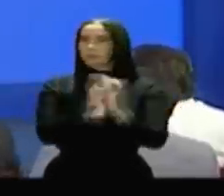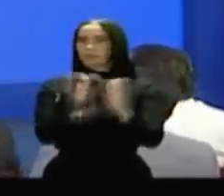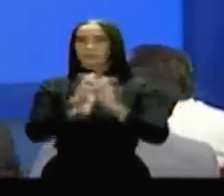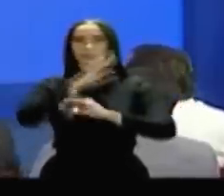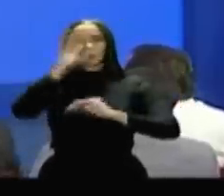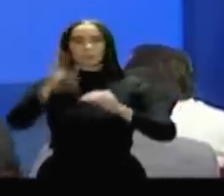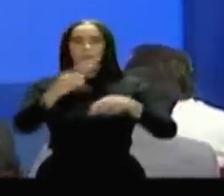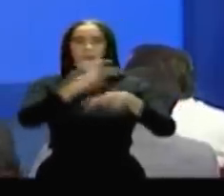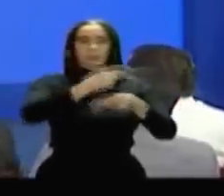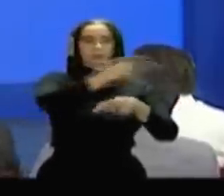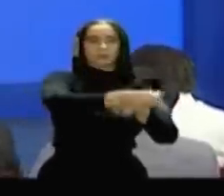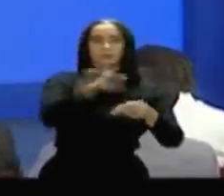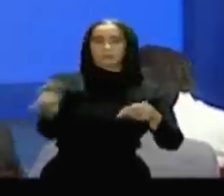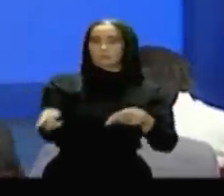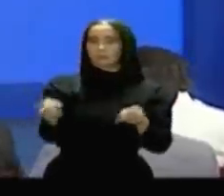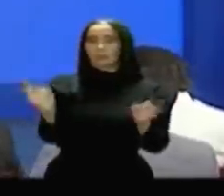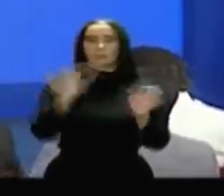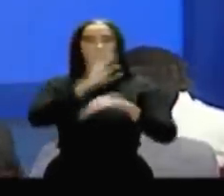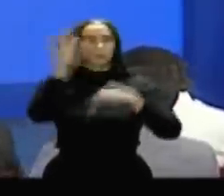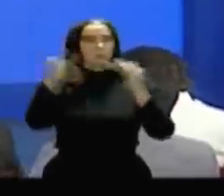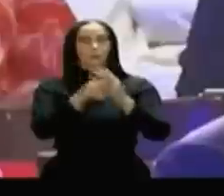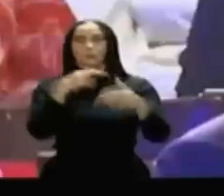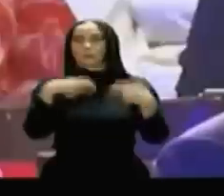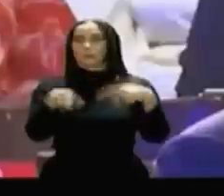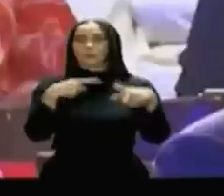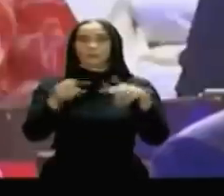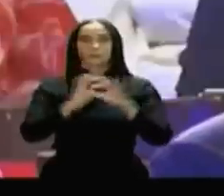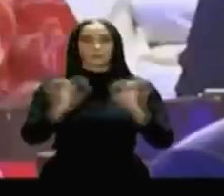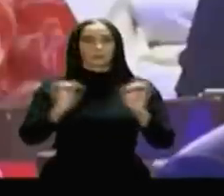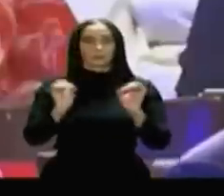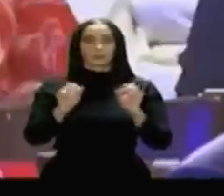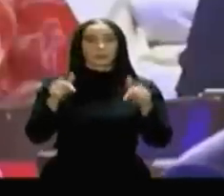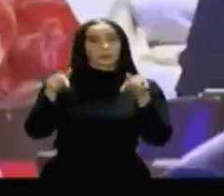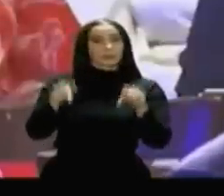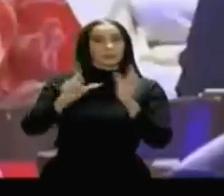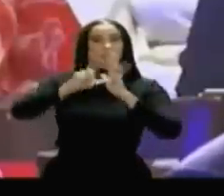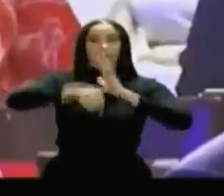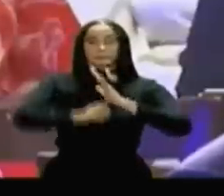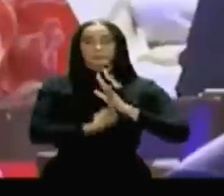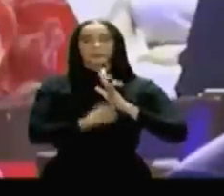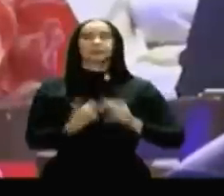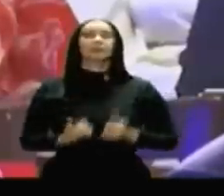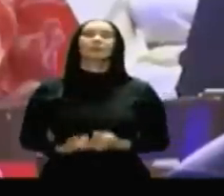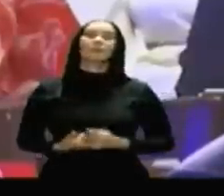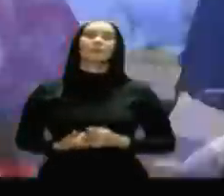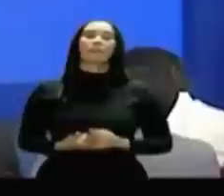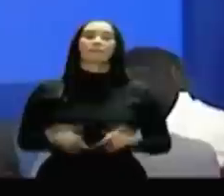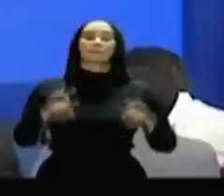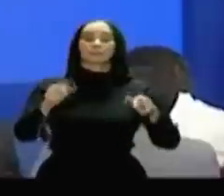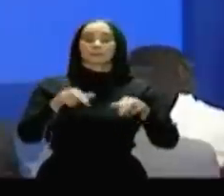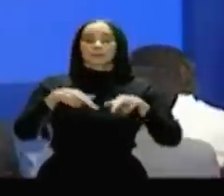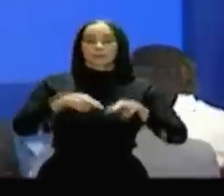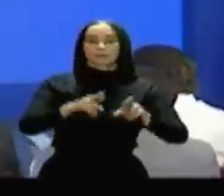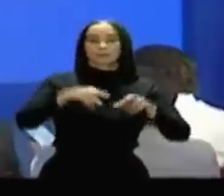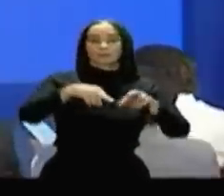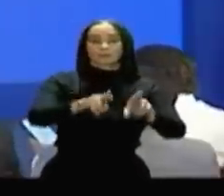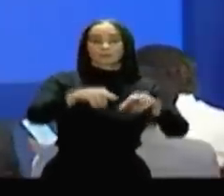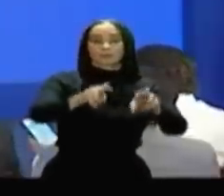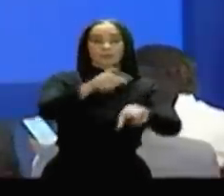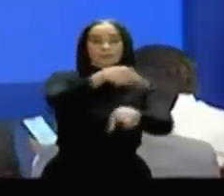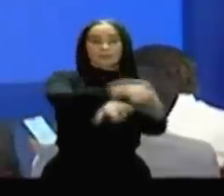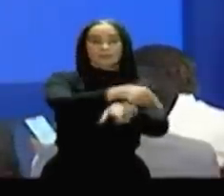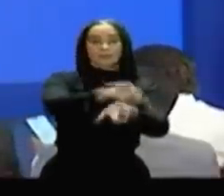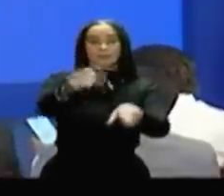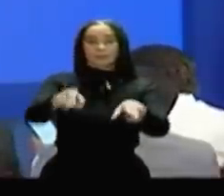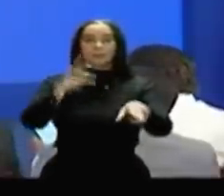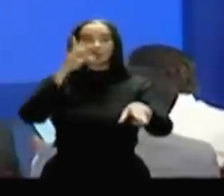frontera. Dice que cuestionaba en ese momento a las autoridades de aquí y del otro lado